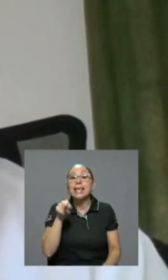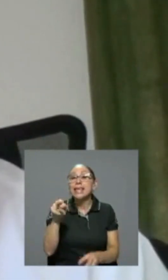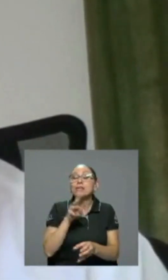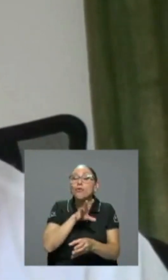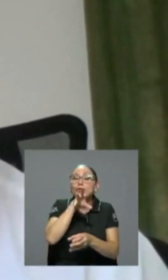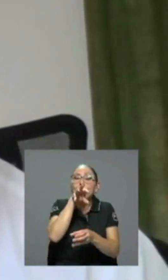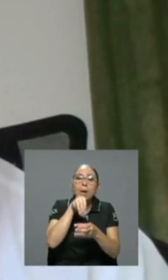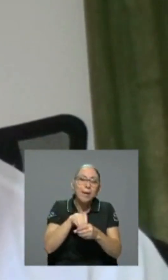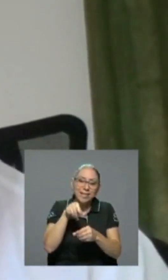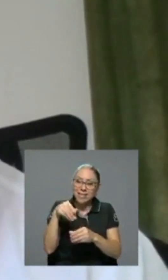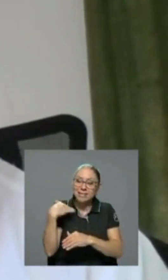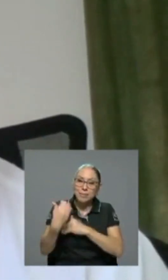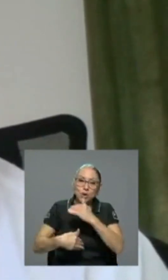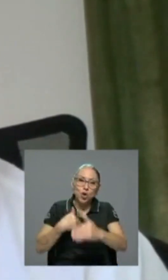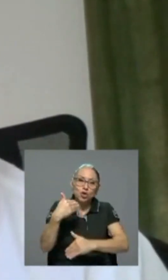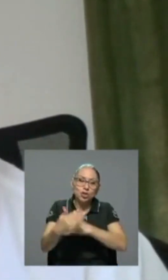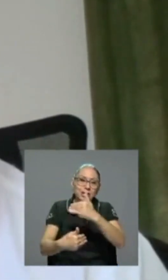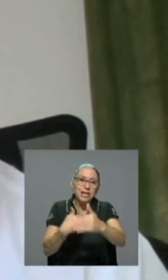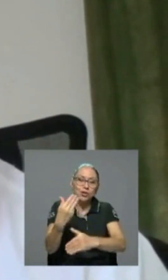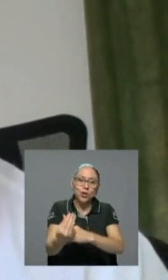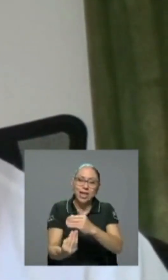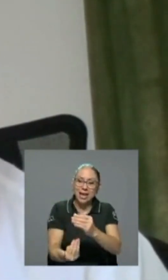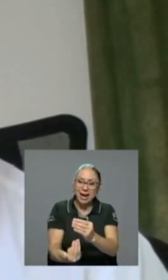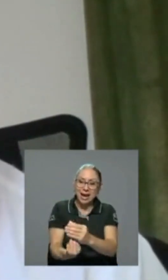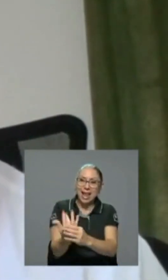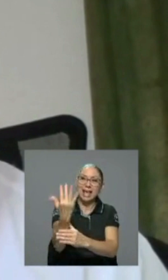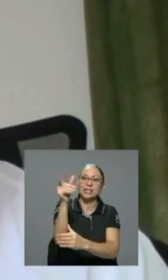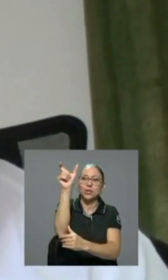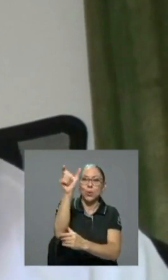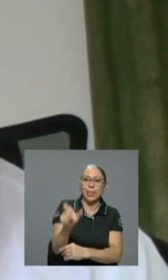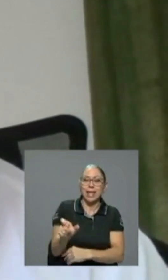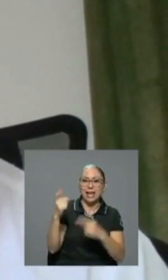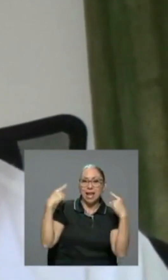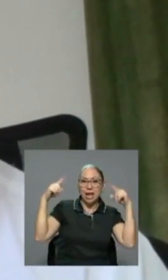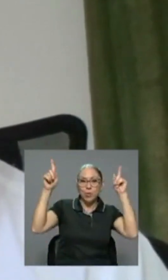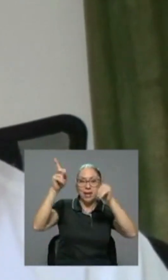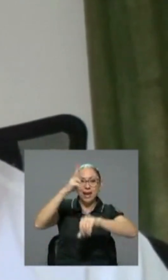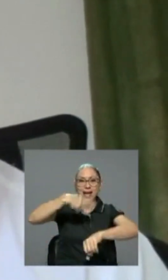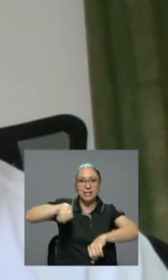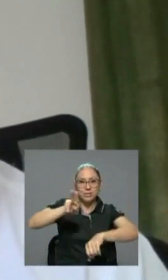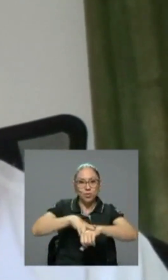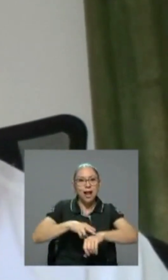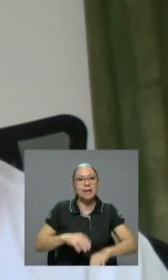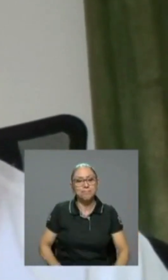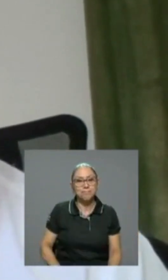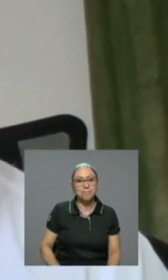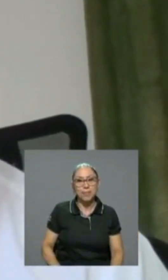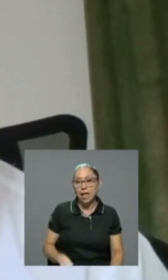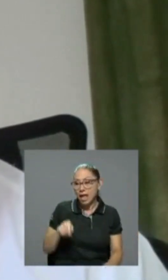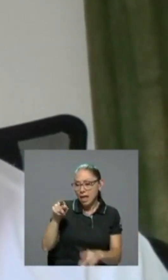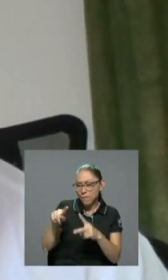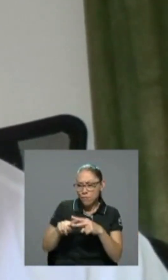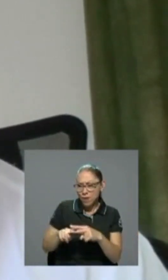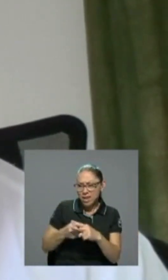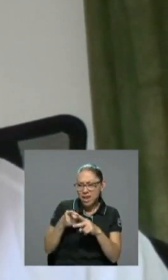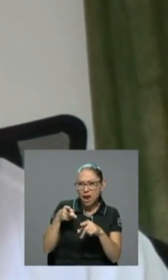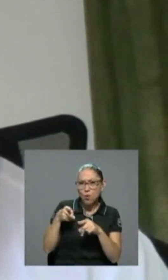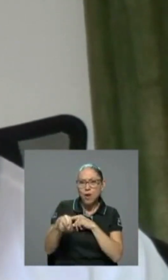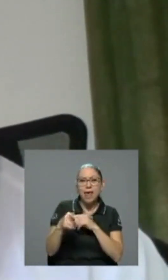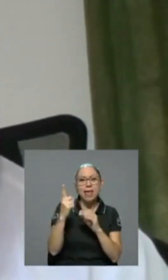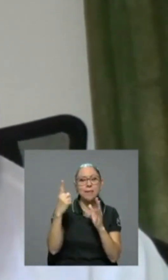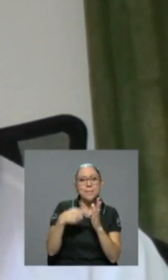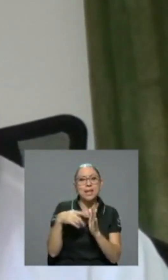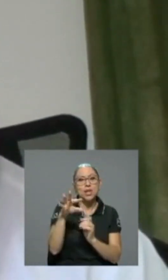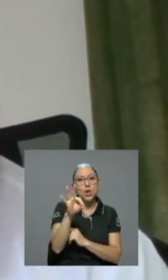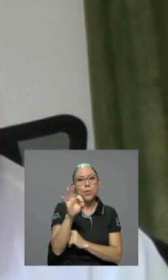todo este proceso de creación de ese héroe nacional. De hecho, fue inaugurada en